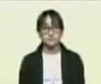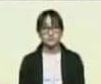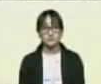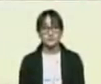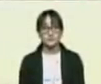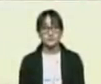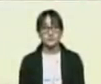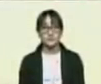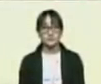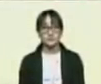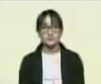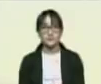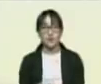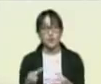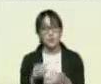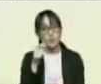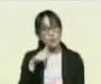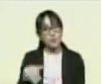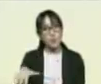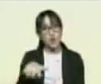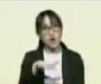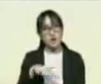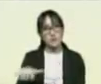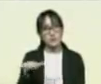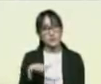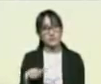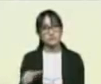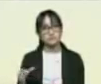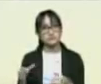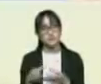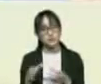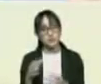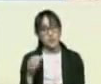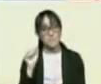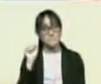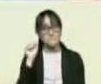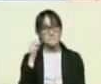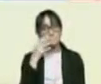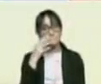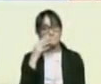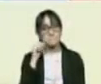El candidato del pueblo, el candidato de la patria,